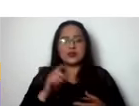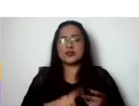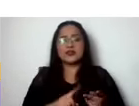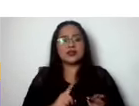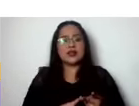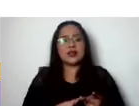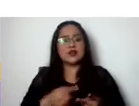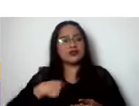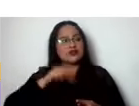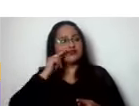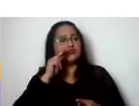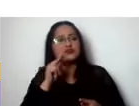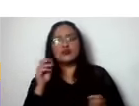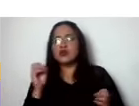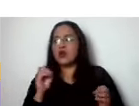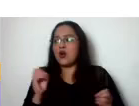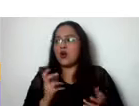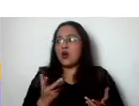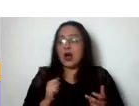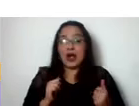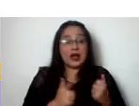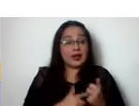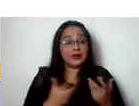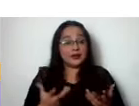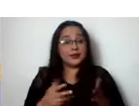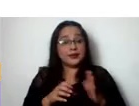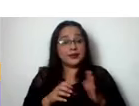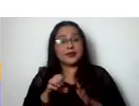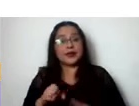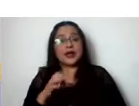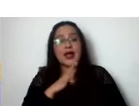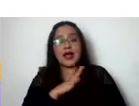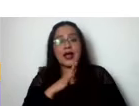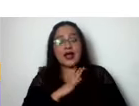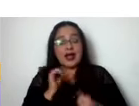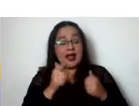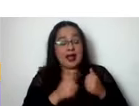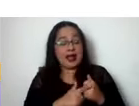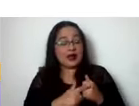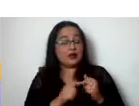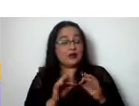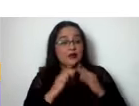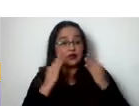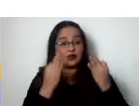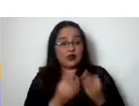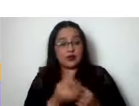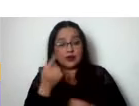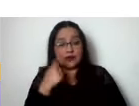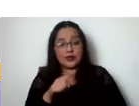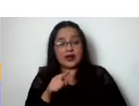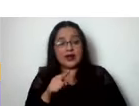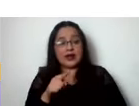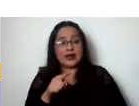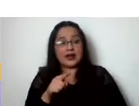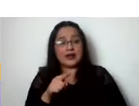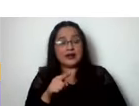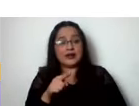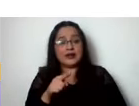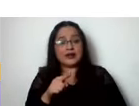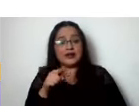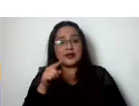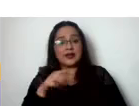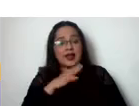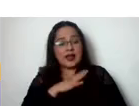ver, por ejemplo. Entonces no sé si haya algún mecanismo como para que no sea tan fuerte